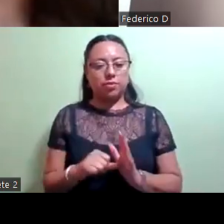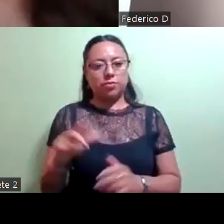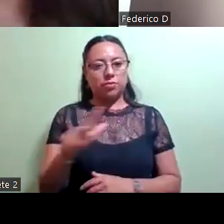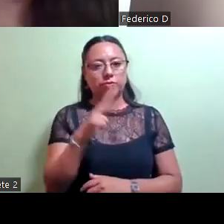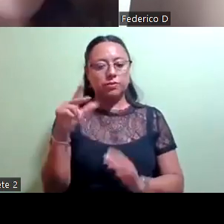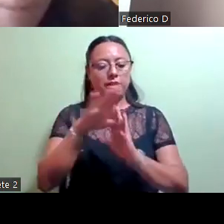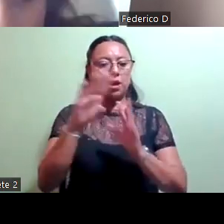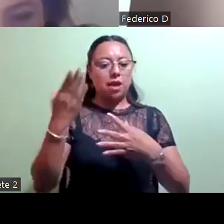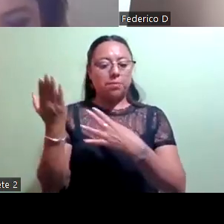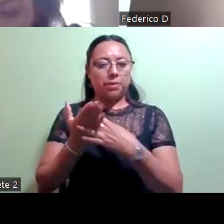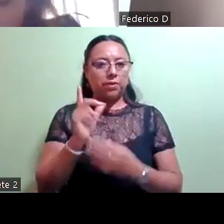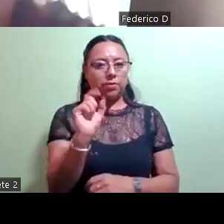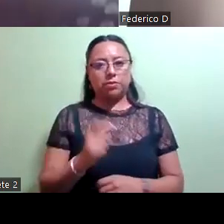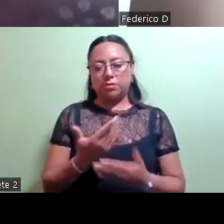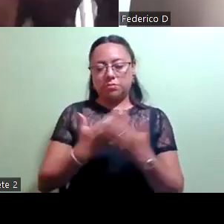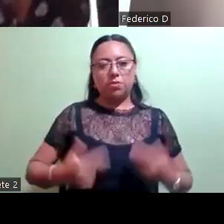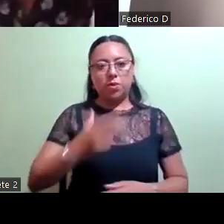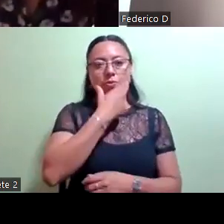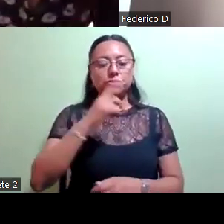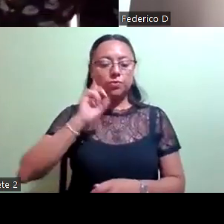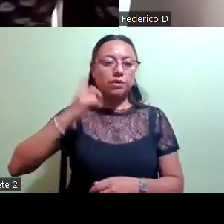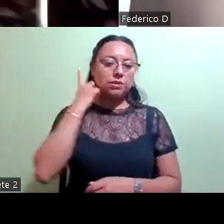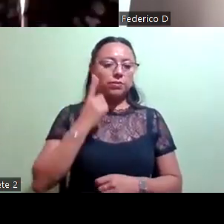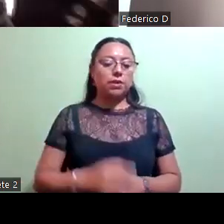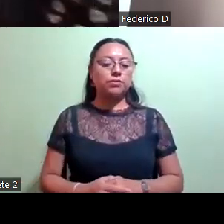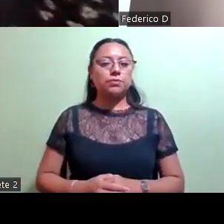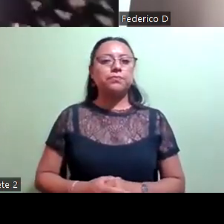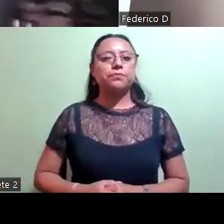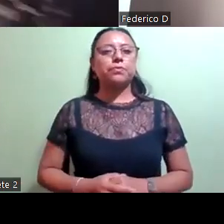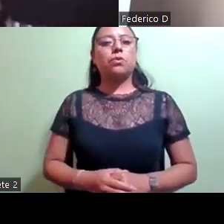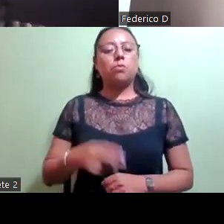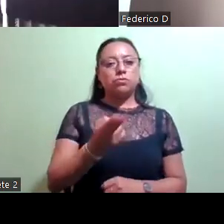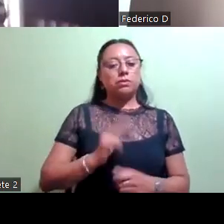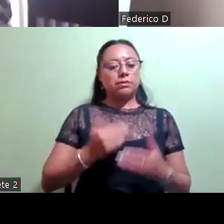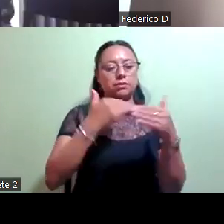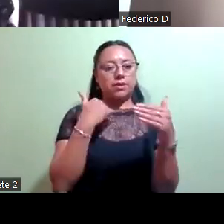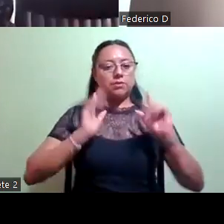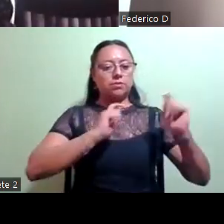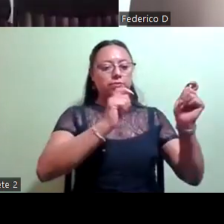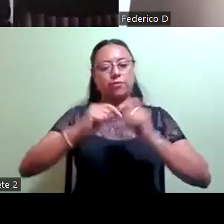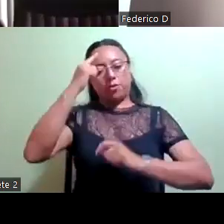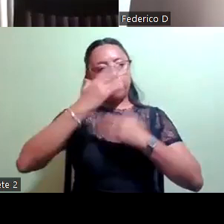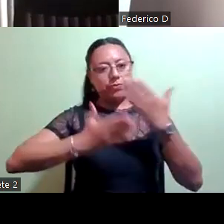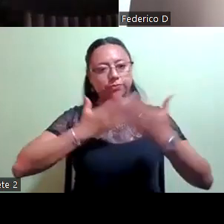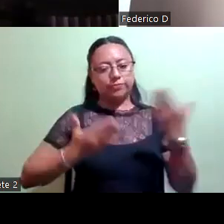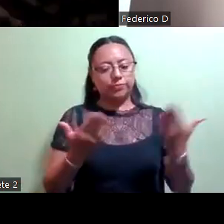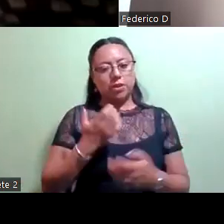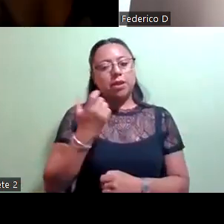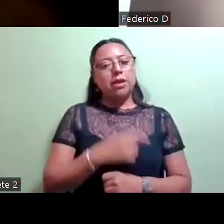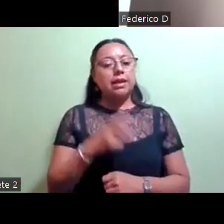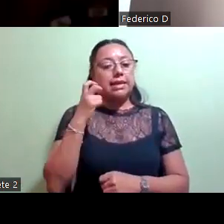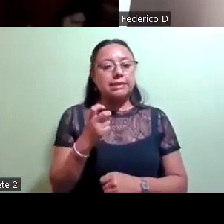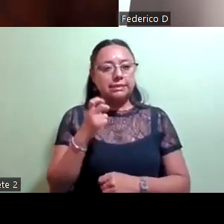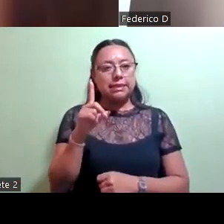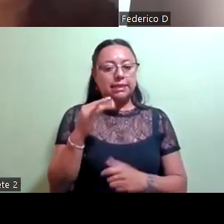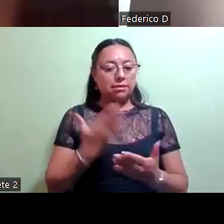B. Dicho lo anterior, diputadas y diputados, y en vista de que con antelación se les hizo llegar para su estudio y análisis este dictamen, en comento pregunto si